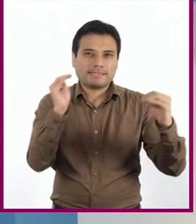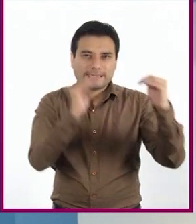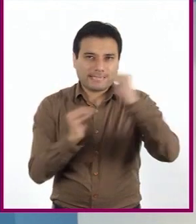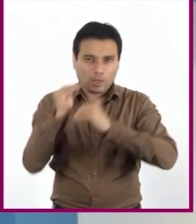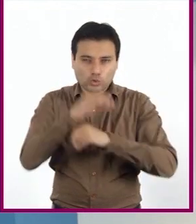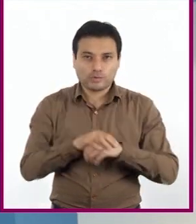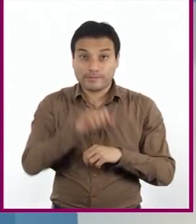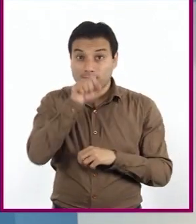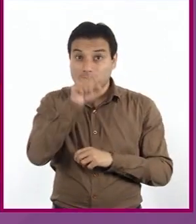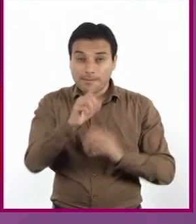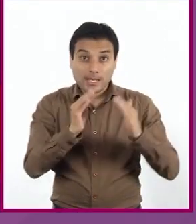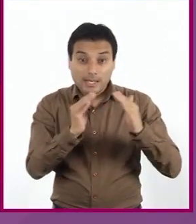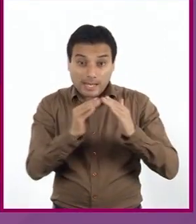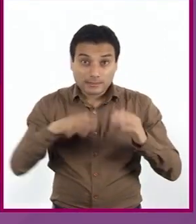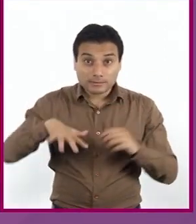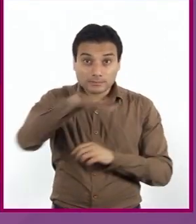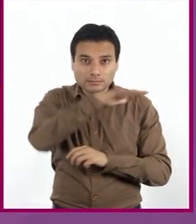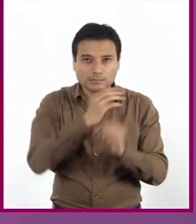unidades habitacionales.